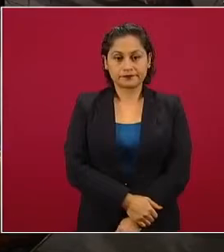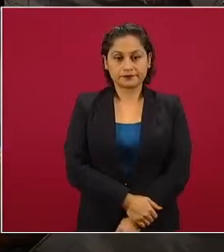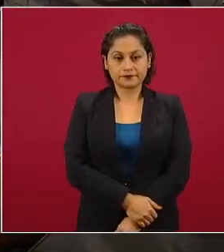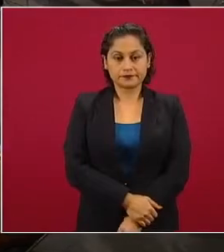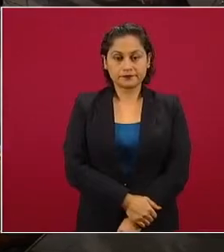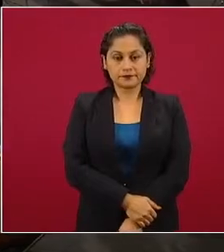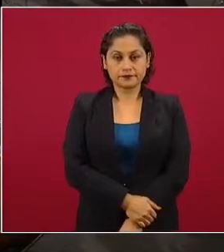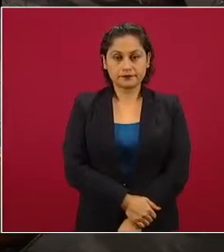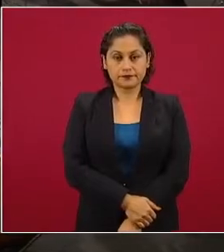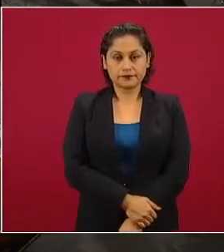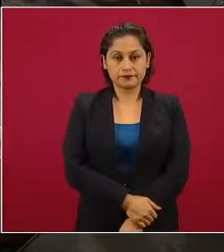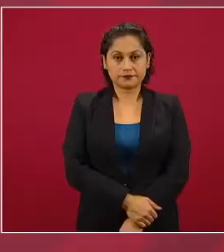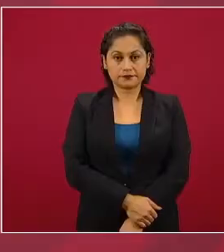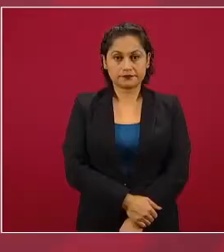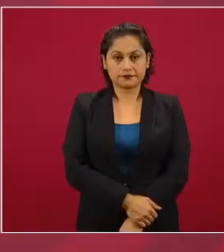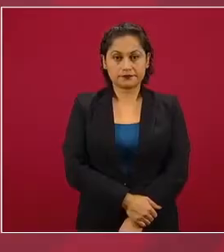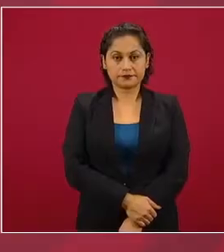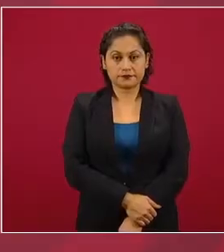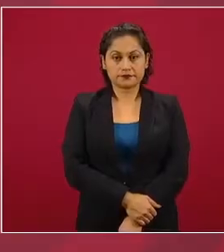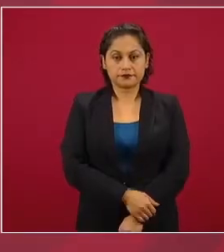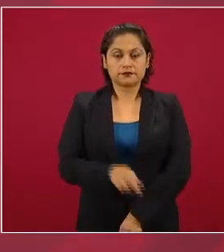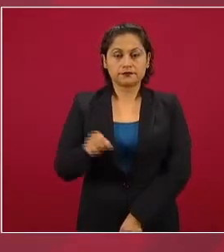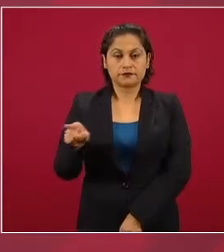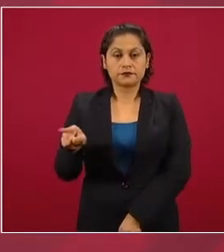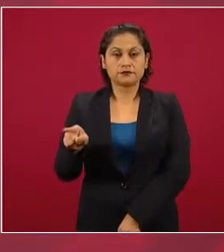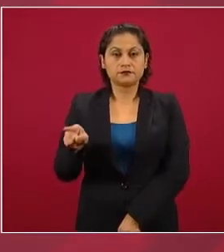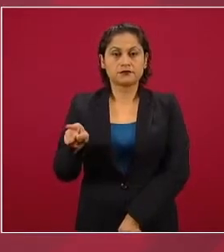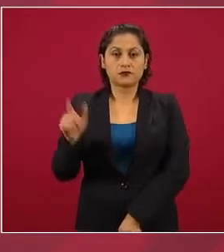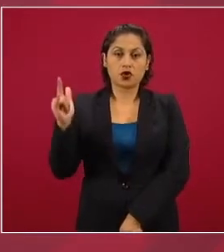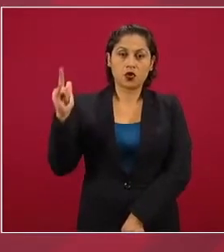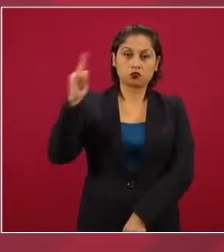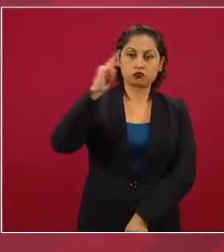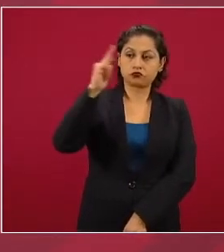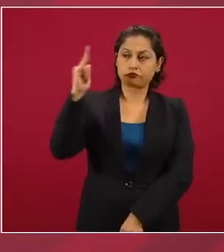Un seguimiento a 3 aviones